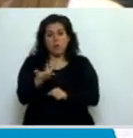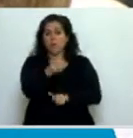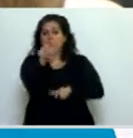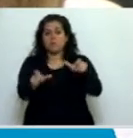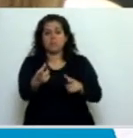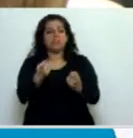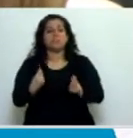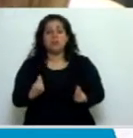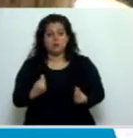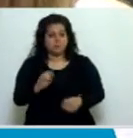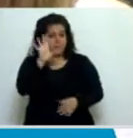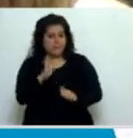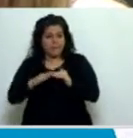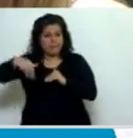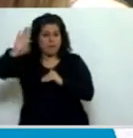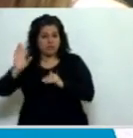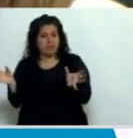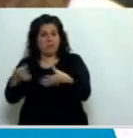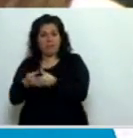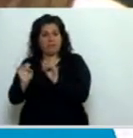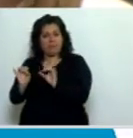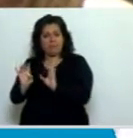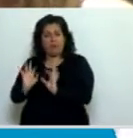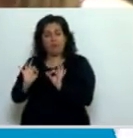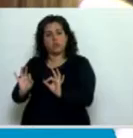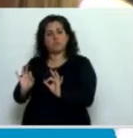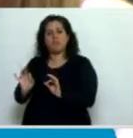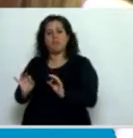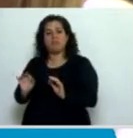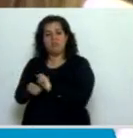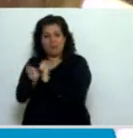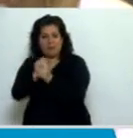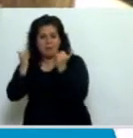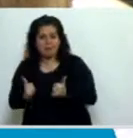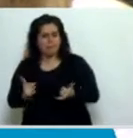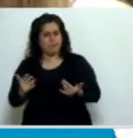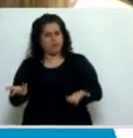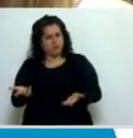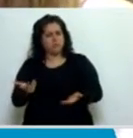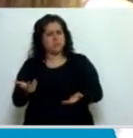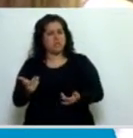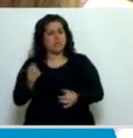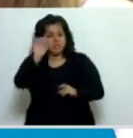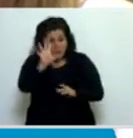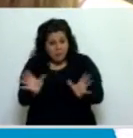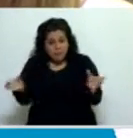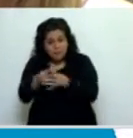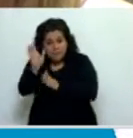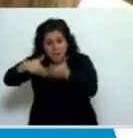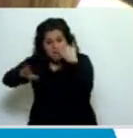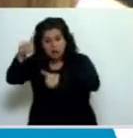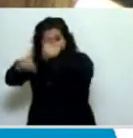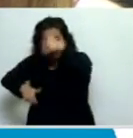respuesta? Solamente con una mayoría simple. Entonces, si con simple mayoría se modifica el artículo que requiere